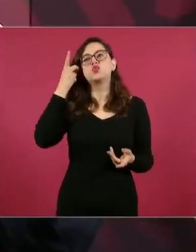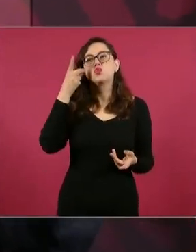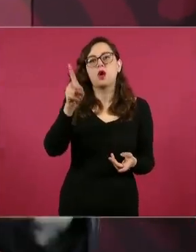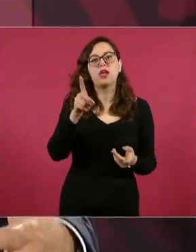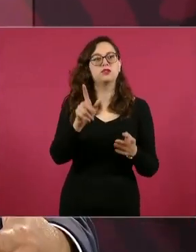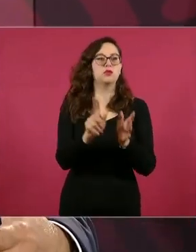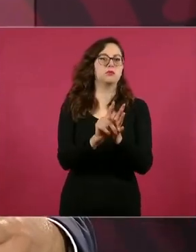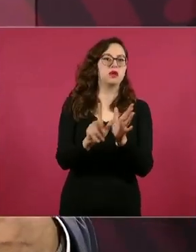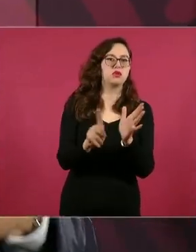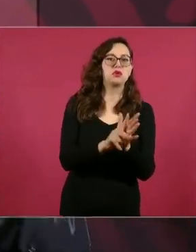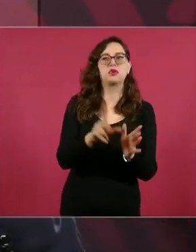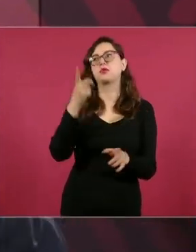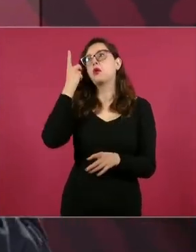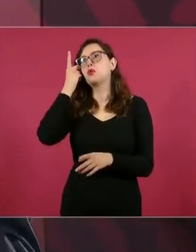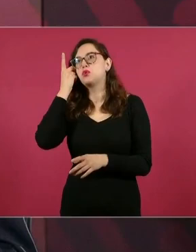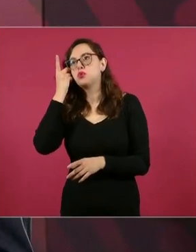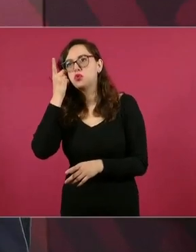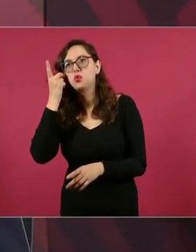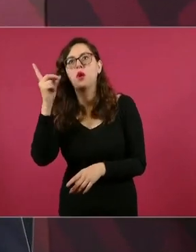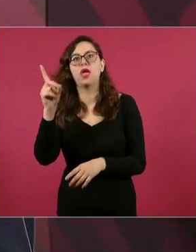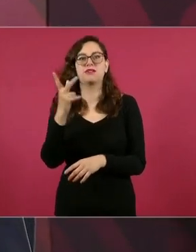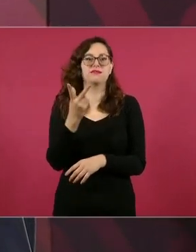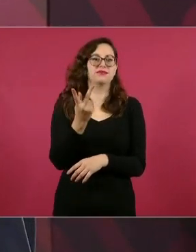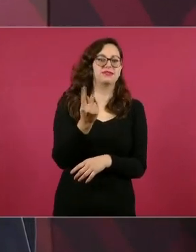medios de comunicación